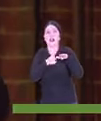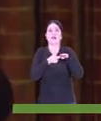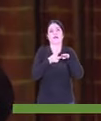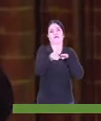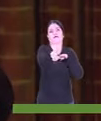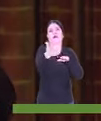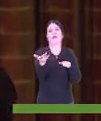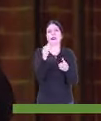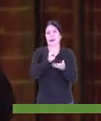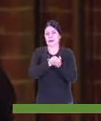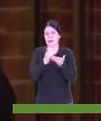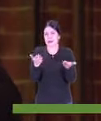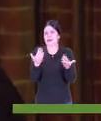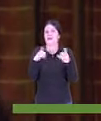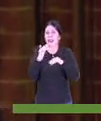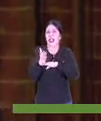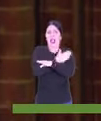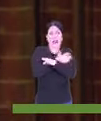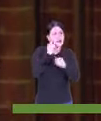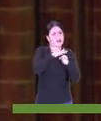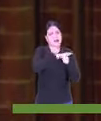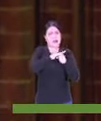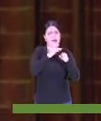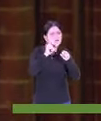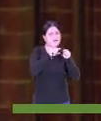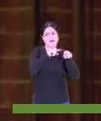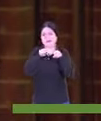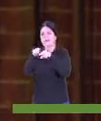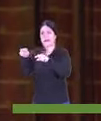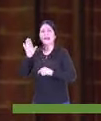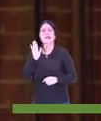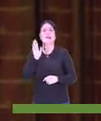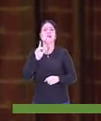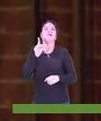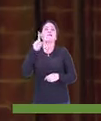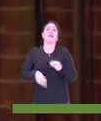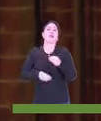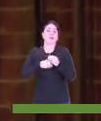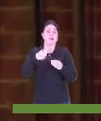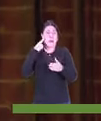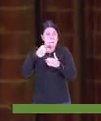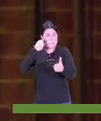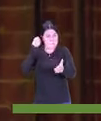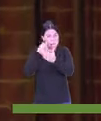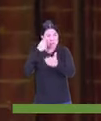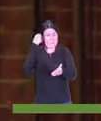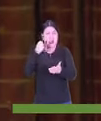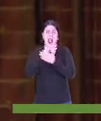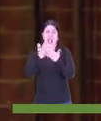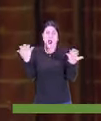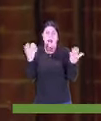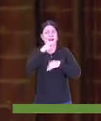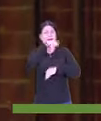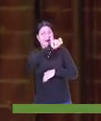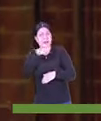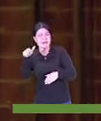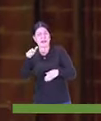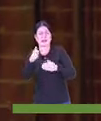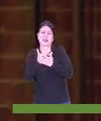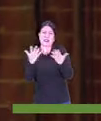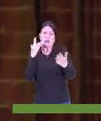que están girando en las distintas intersecciones y por eso además se generan también accidentes, fatalidades que tenemos que